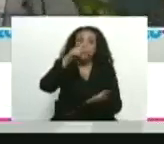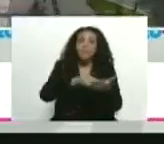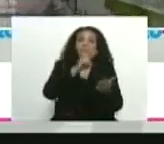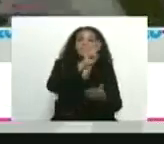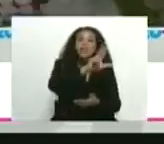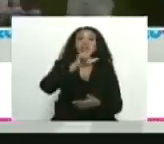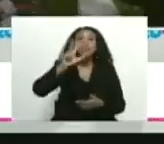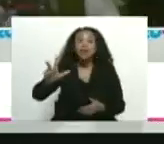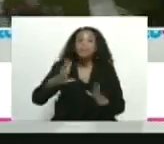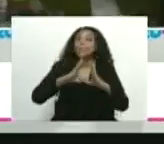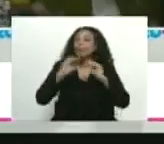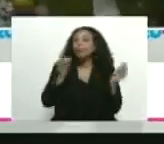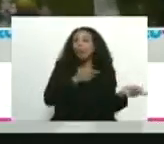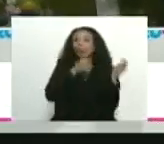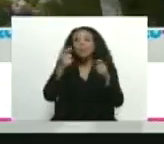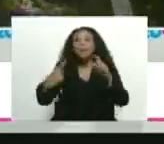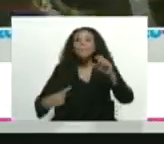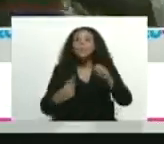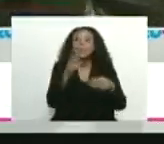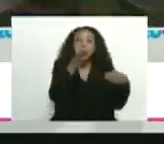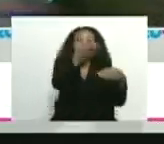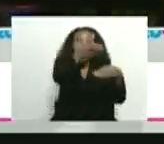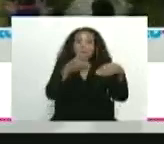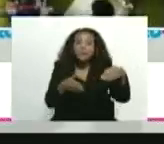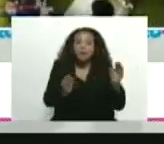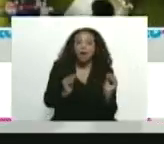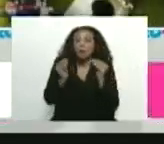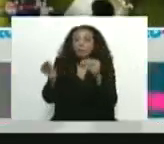Entregarla para todos y todas.